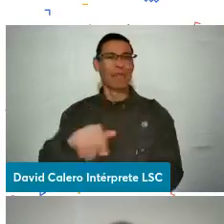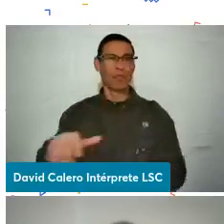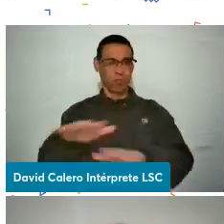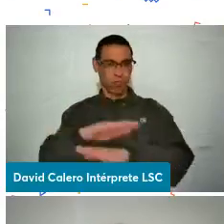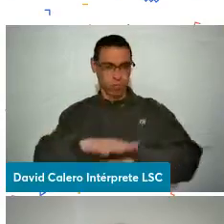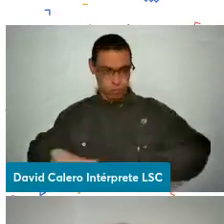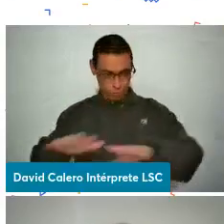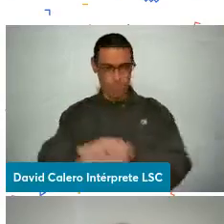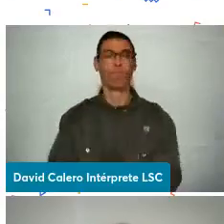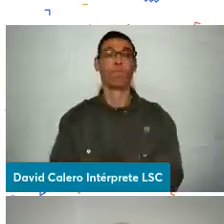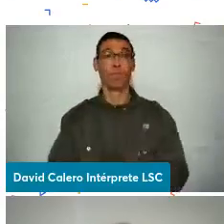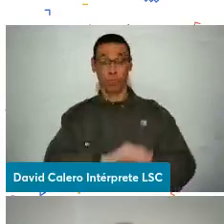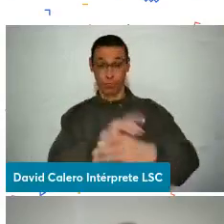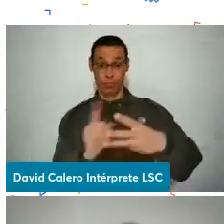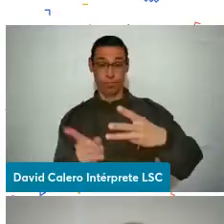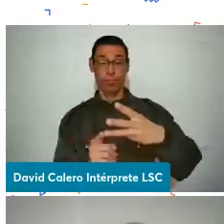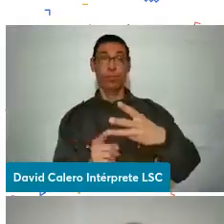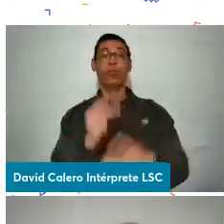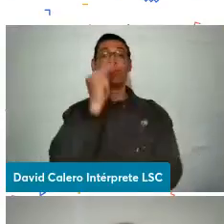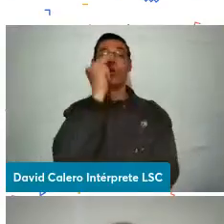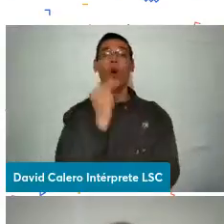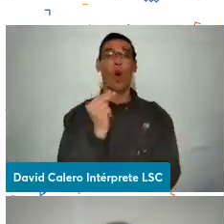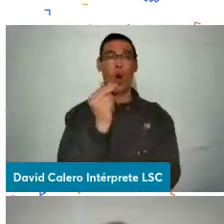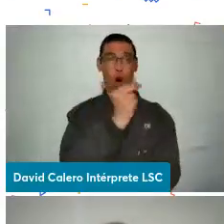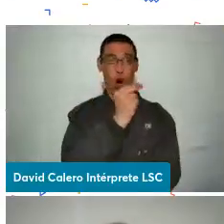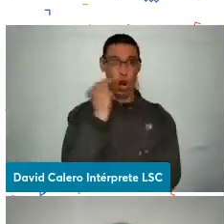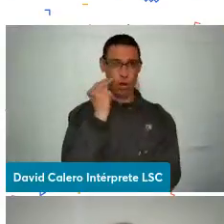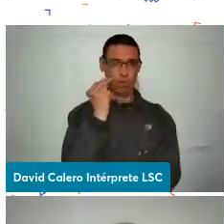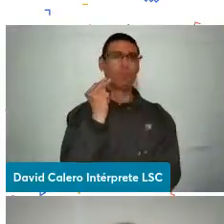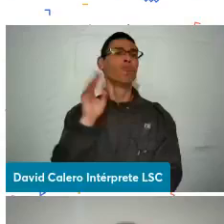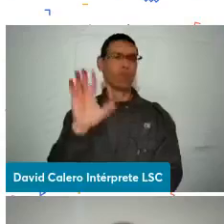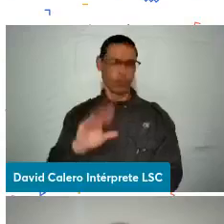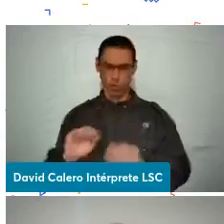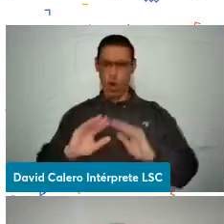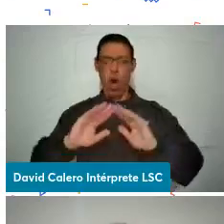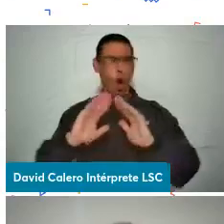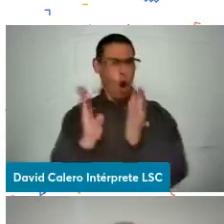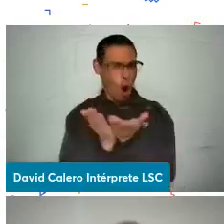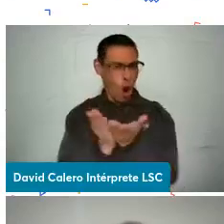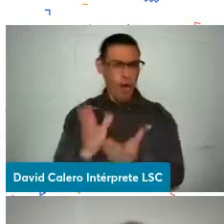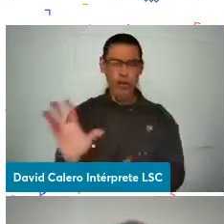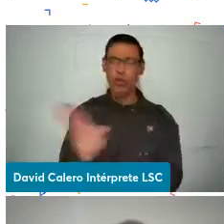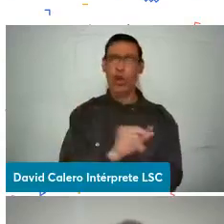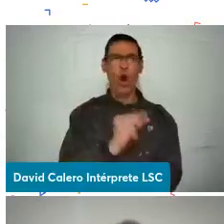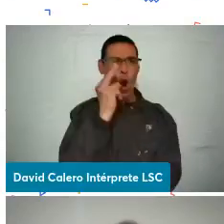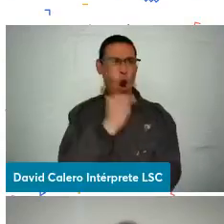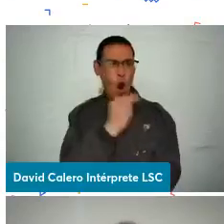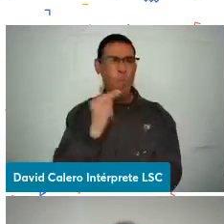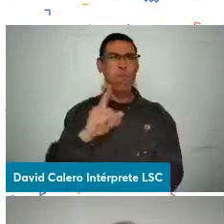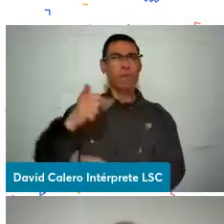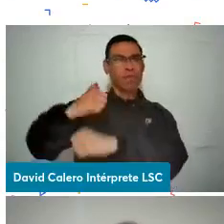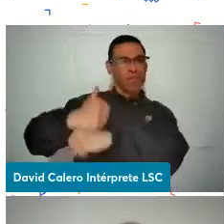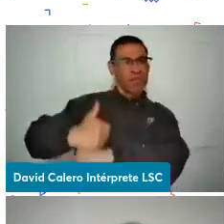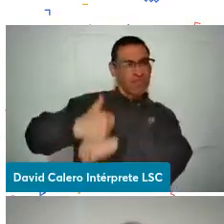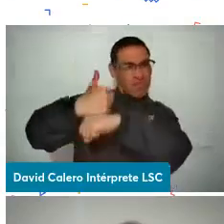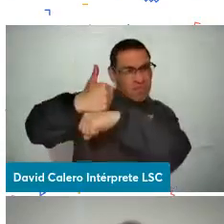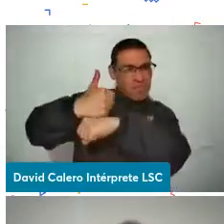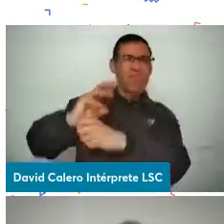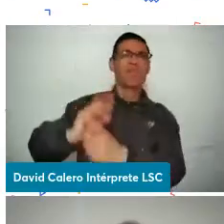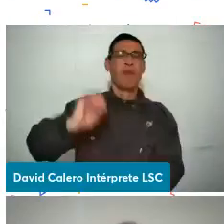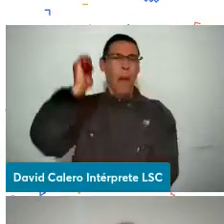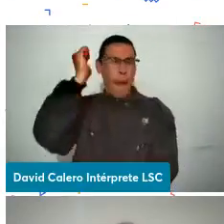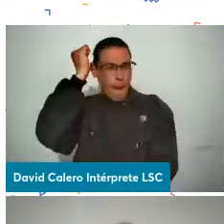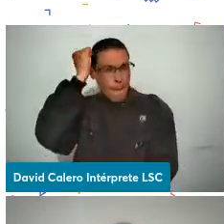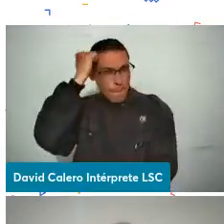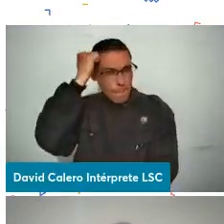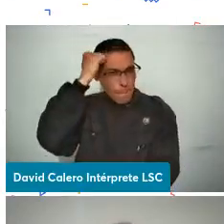El compromiso es institucional. ¿Por qué? Porque desde los directivos que generan los espacios, desde los profes que nos acompañan y